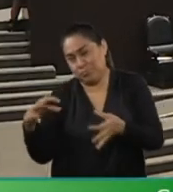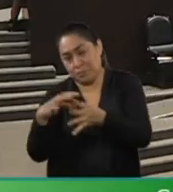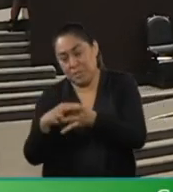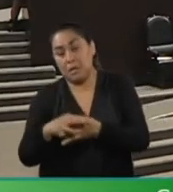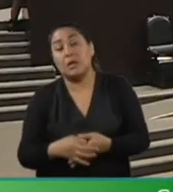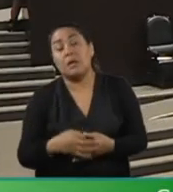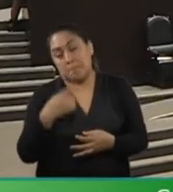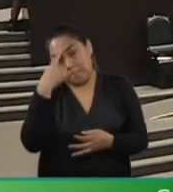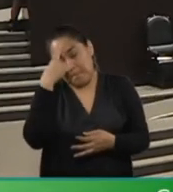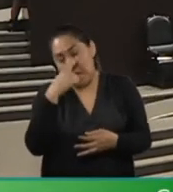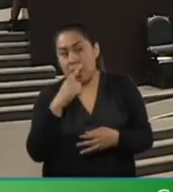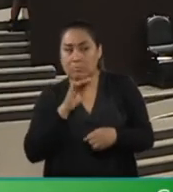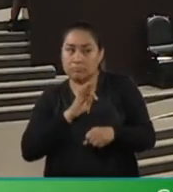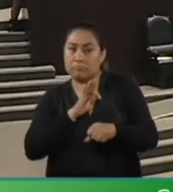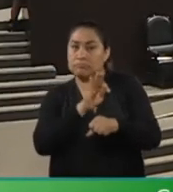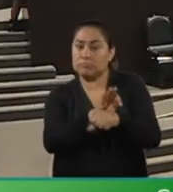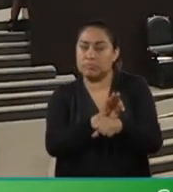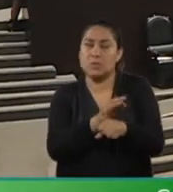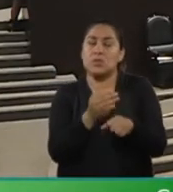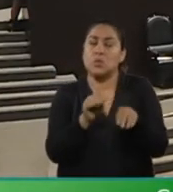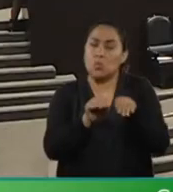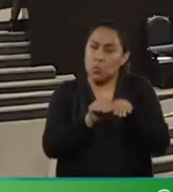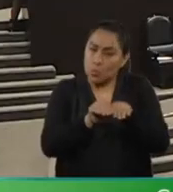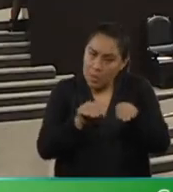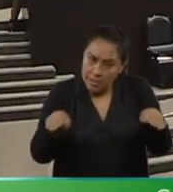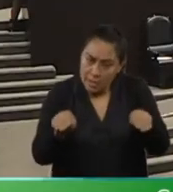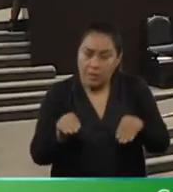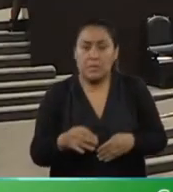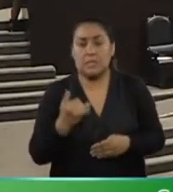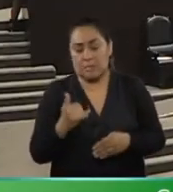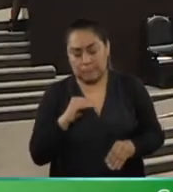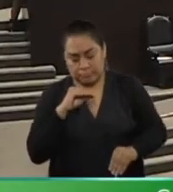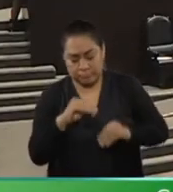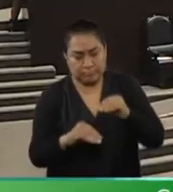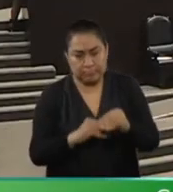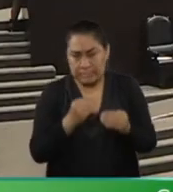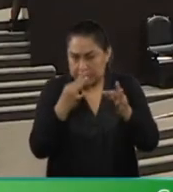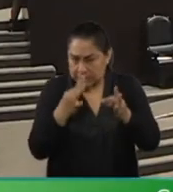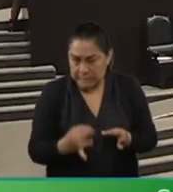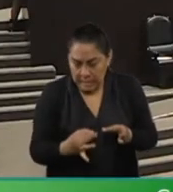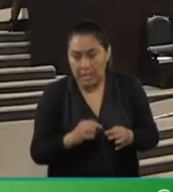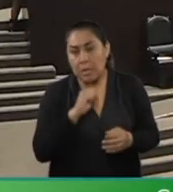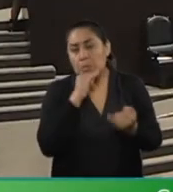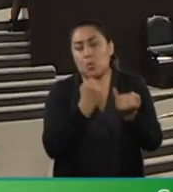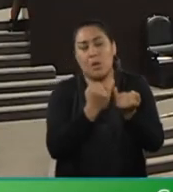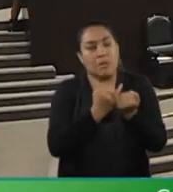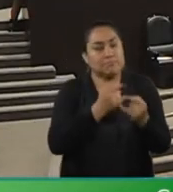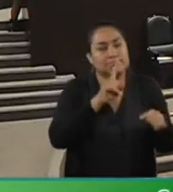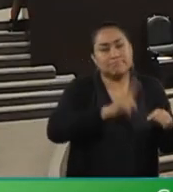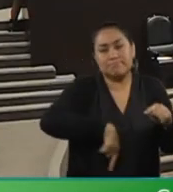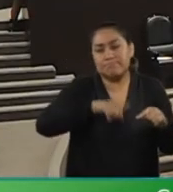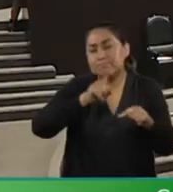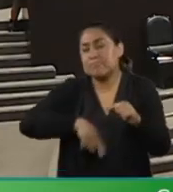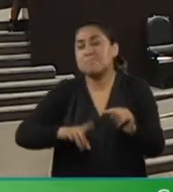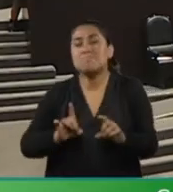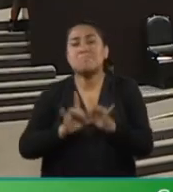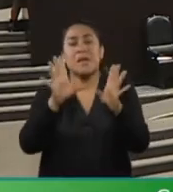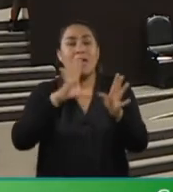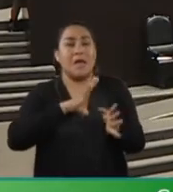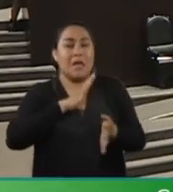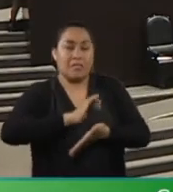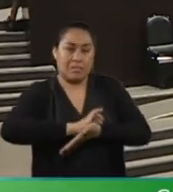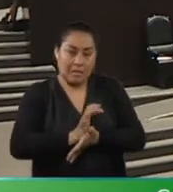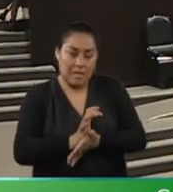de garantizarles igualdad sustantiva y estructural, así como la eliminación de cualquier tipo de discriminación